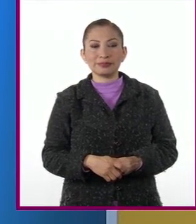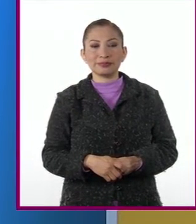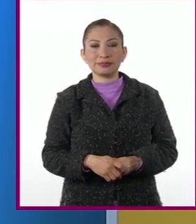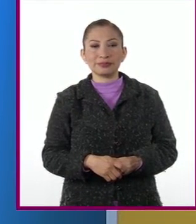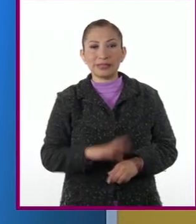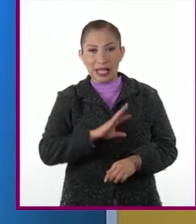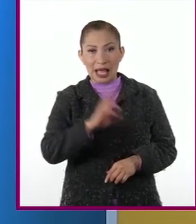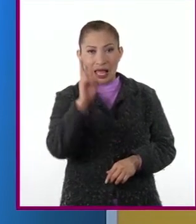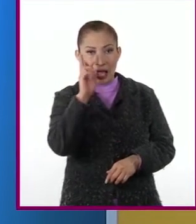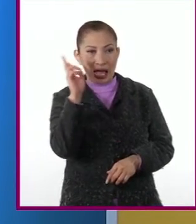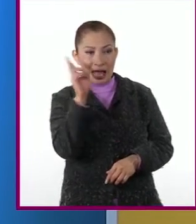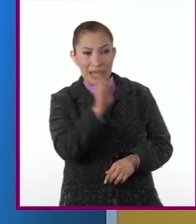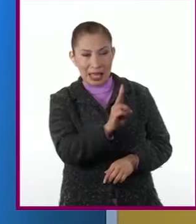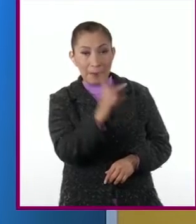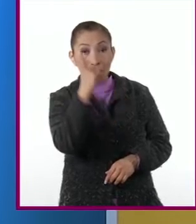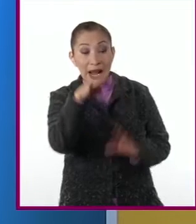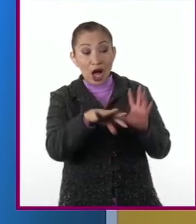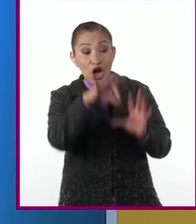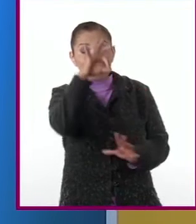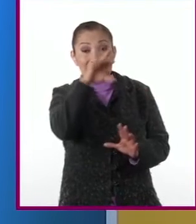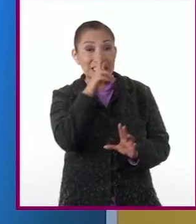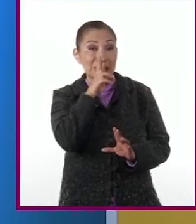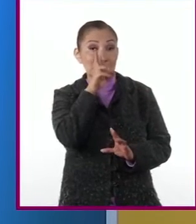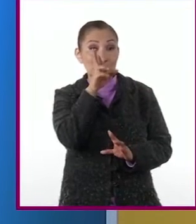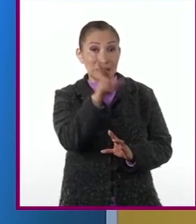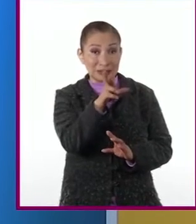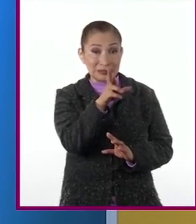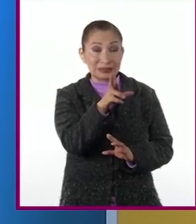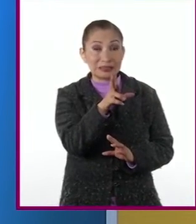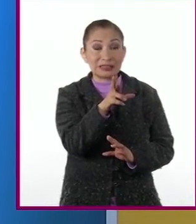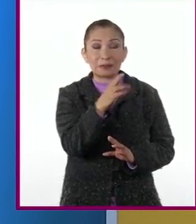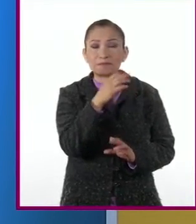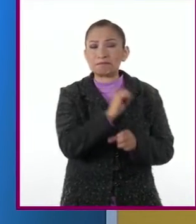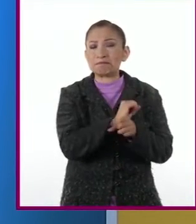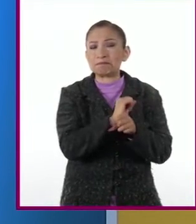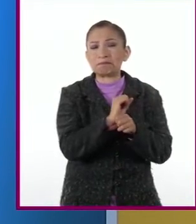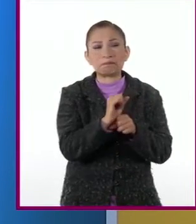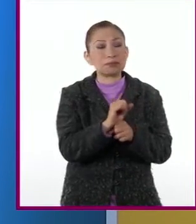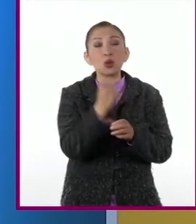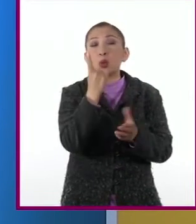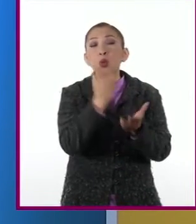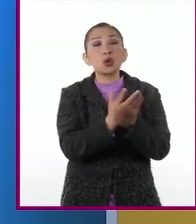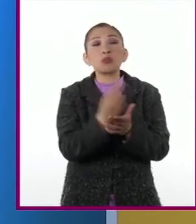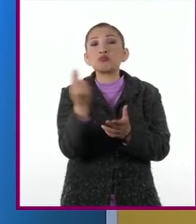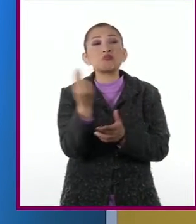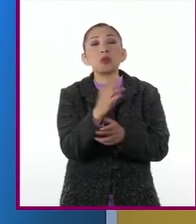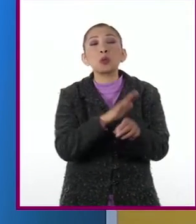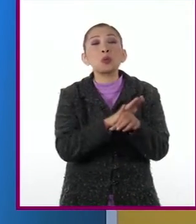Como podrán observar, para encontrar la respuesta es sencilla. Lo único que